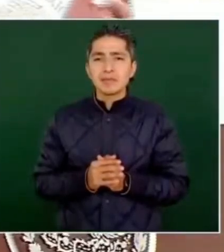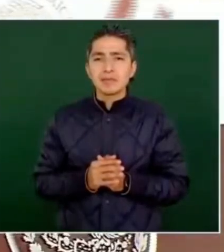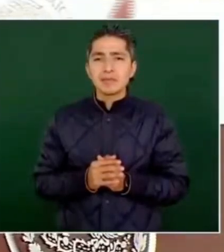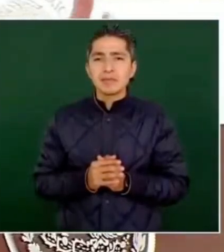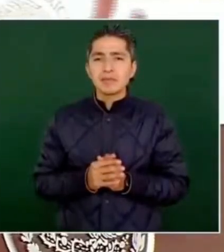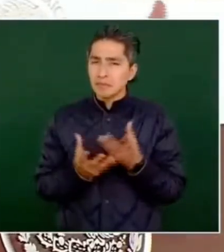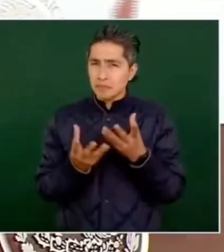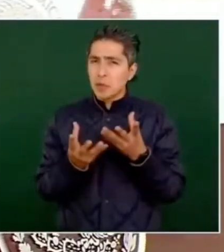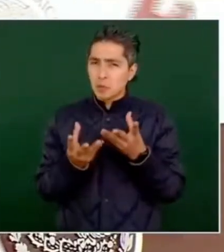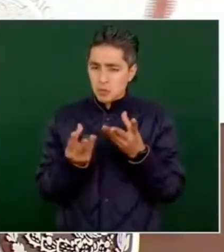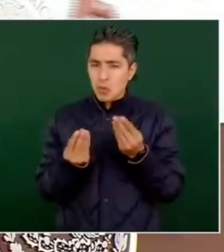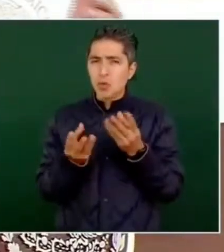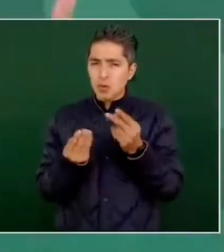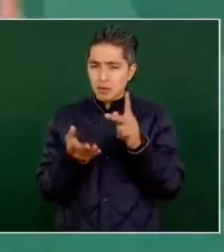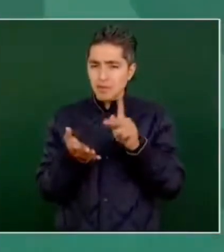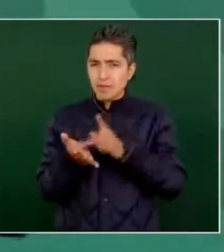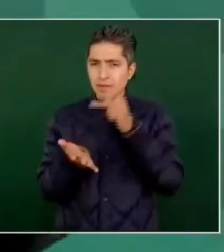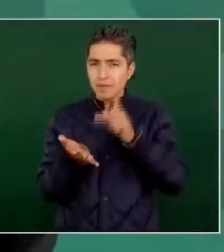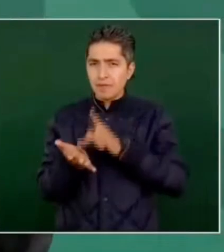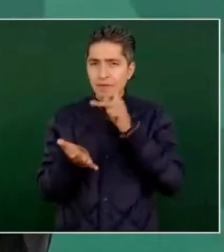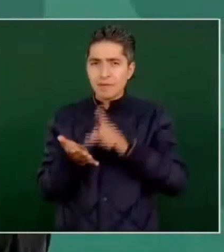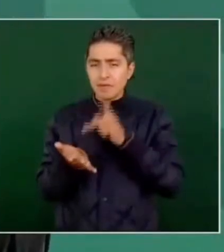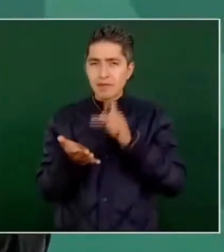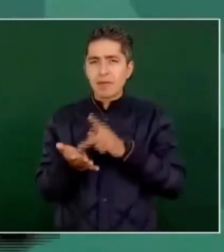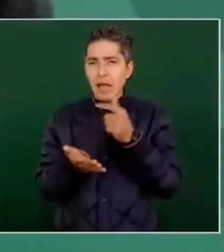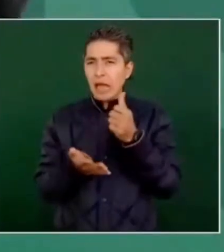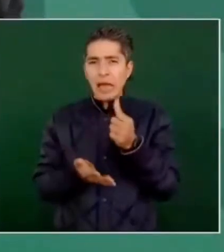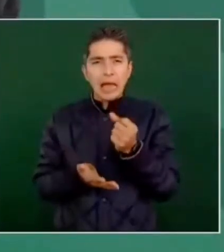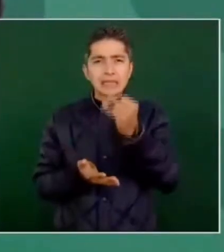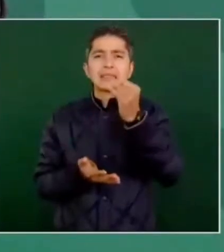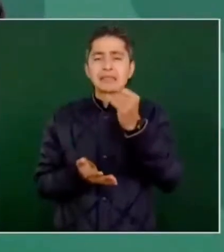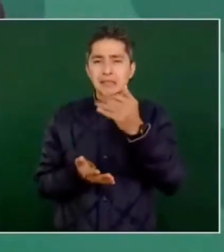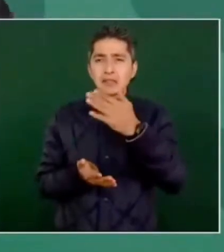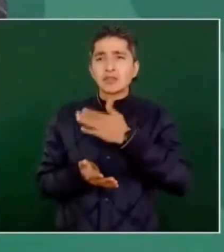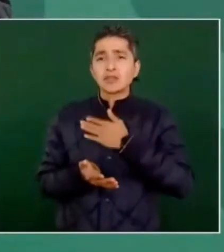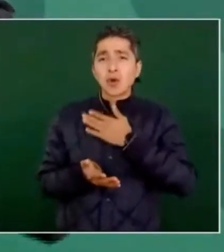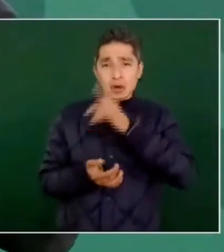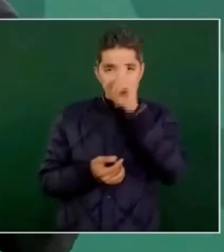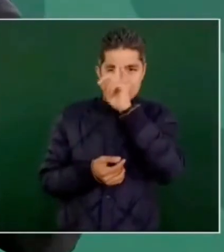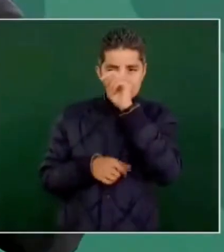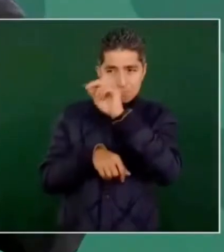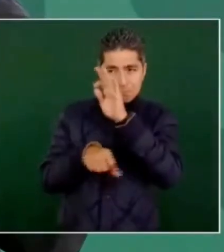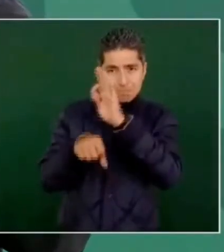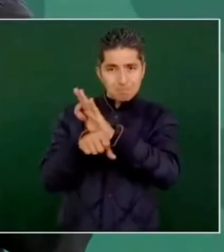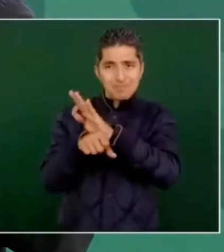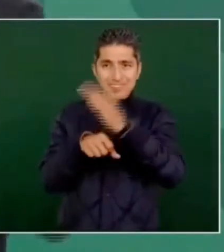Y muchas veces fue así. Yo les recomiendo a los dirigentes